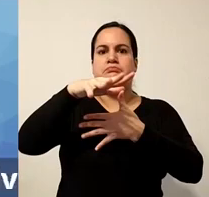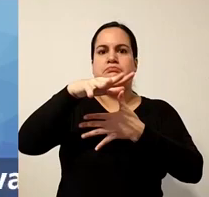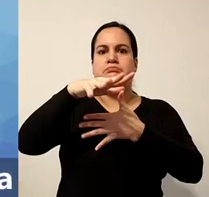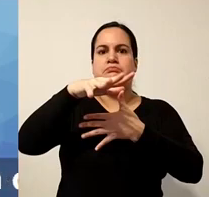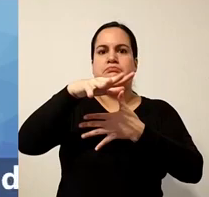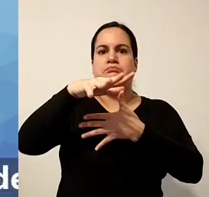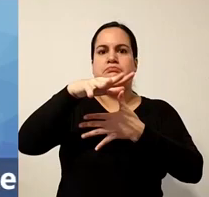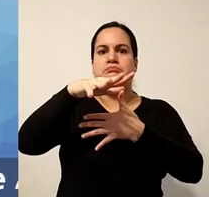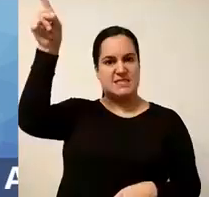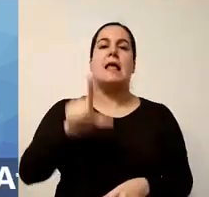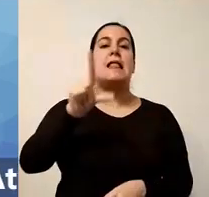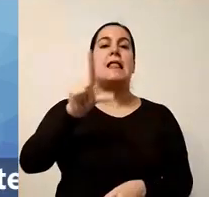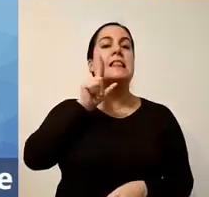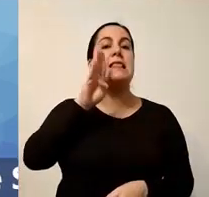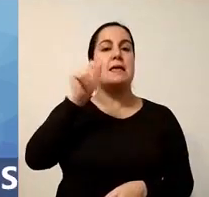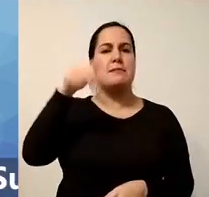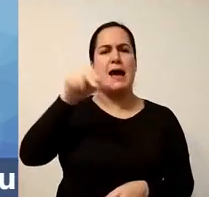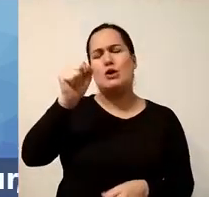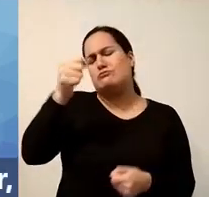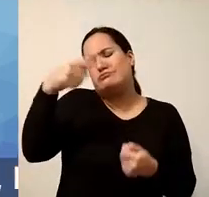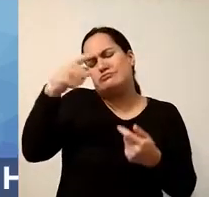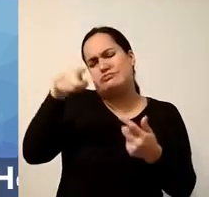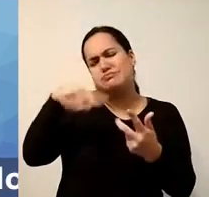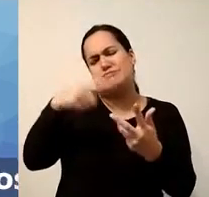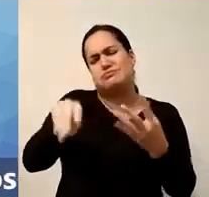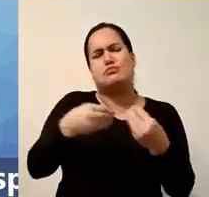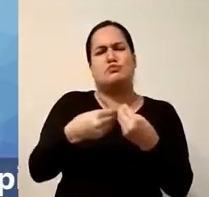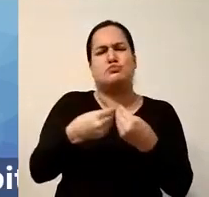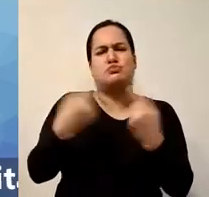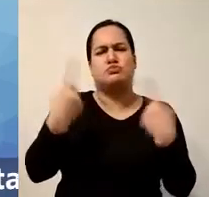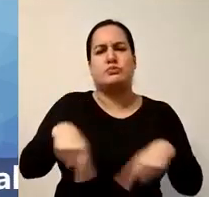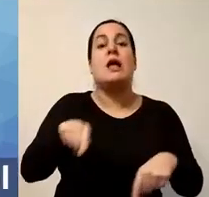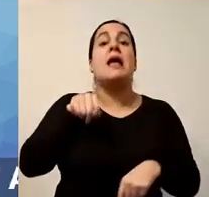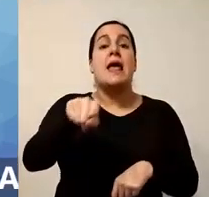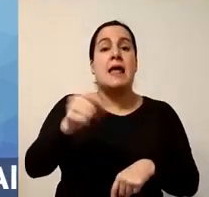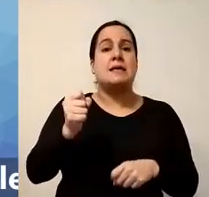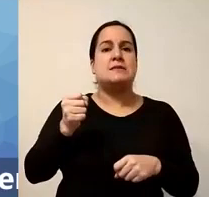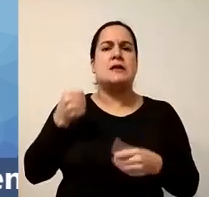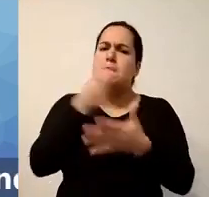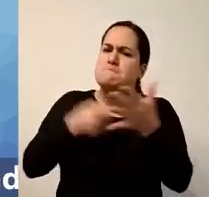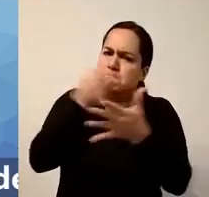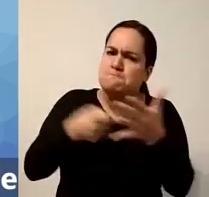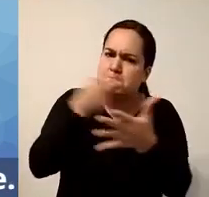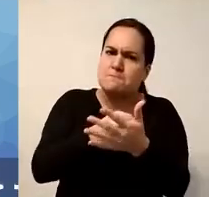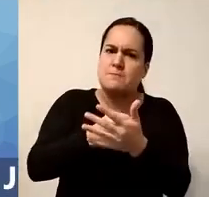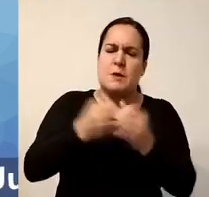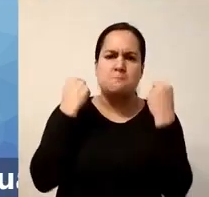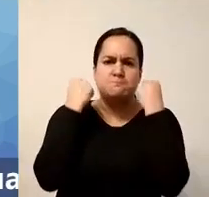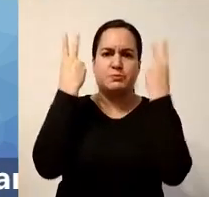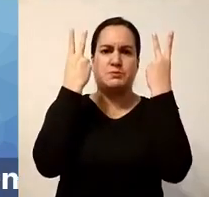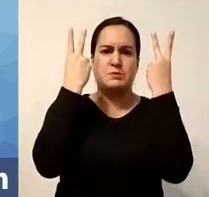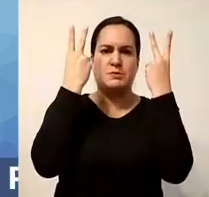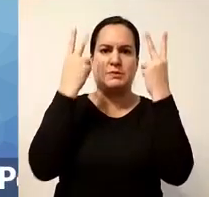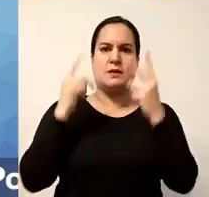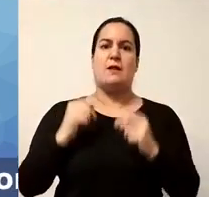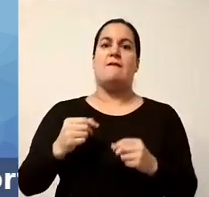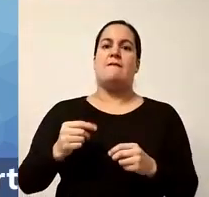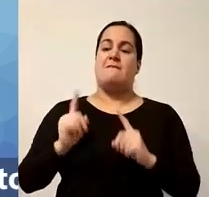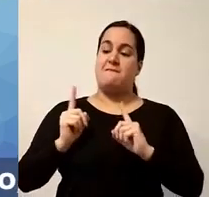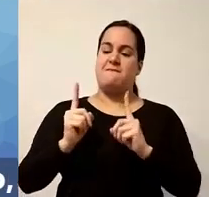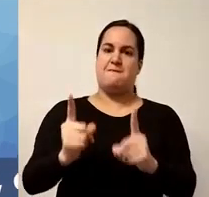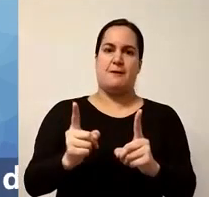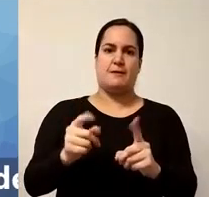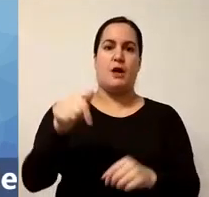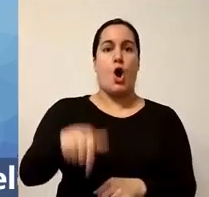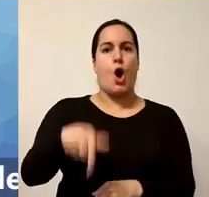país lo vemos hoy los trabajadores los obreros de penta siguen luchando por su reincorporación son las pibas